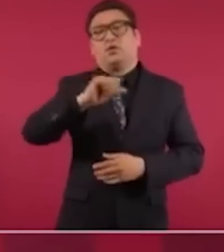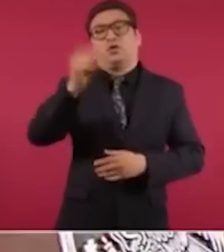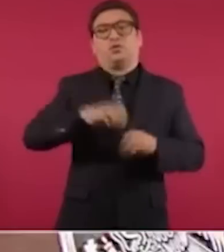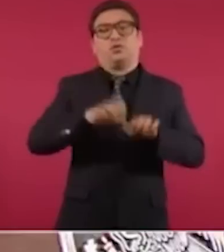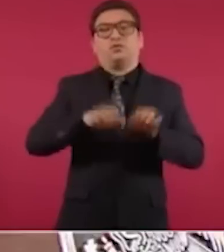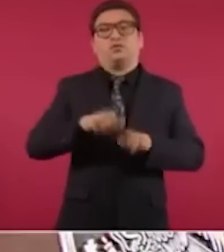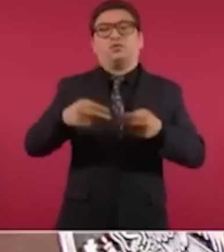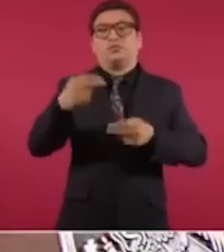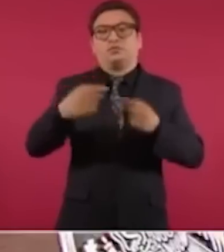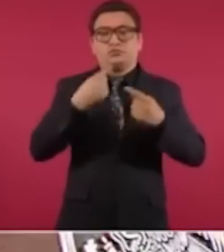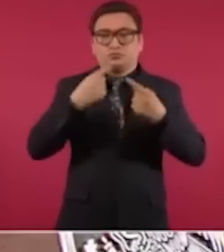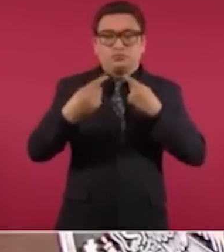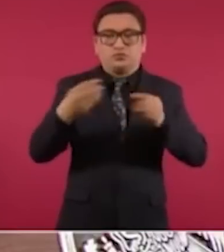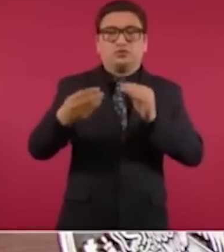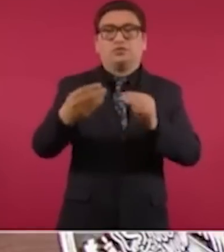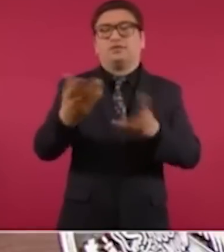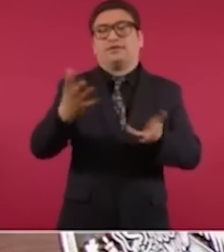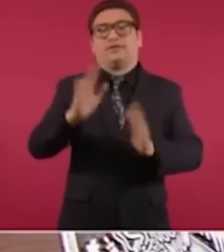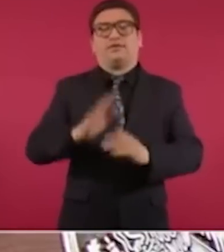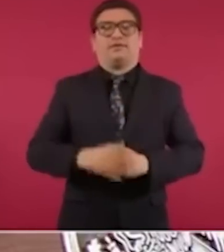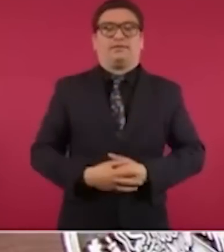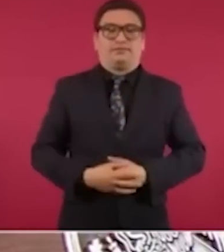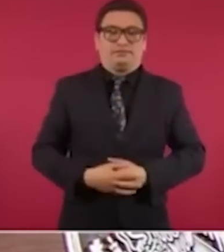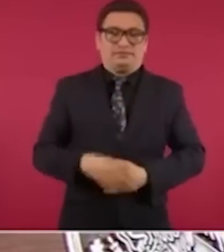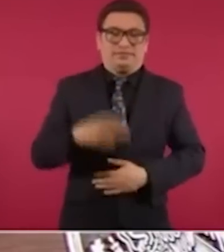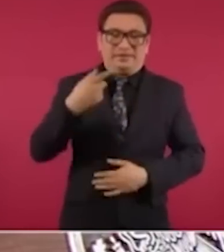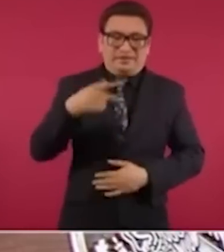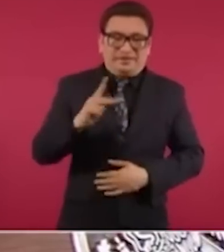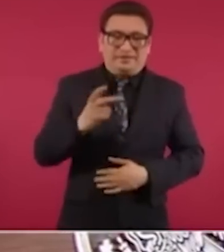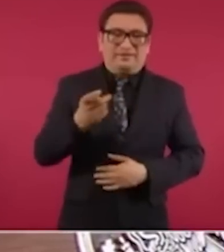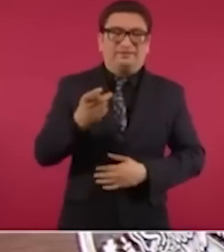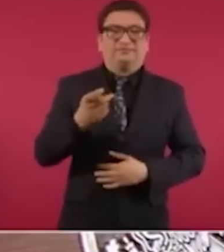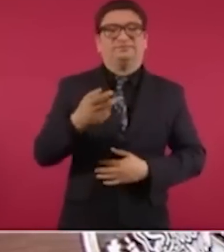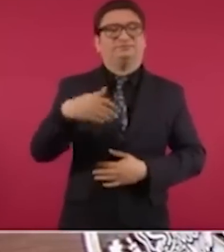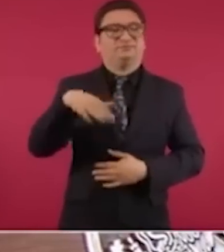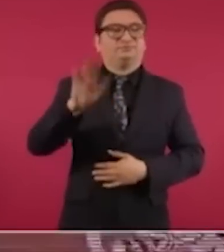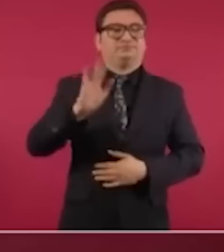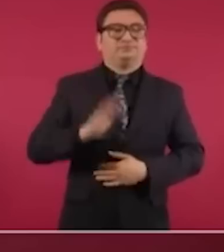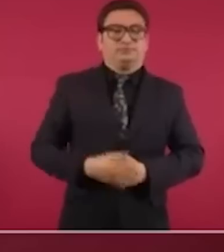y va a ser este muy probable